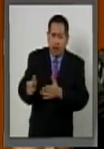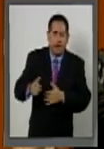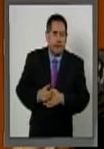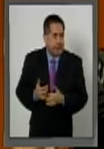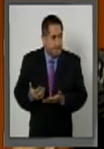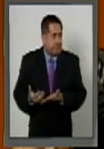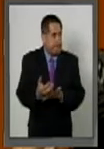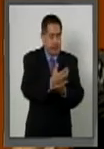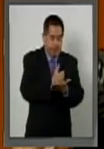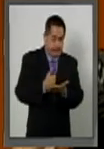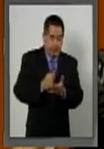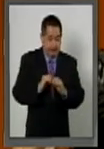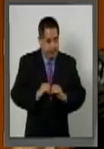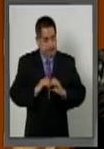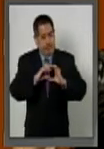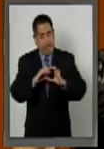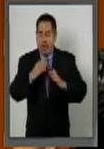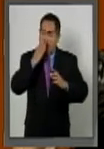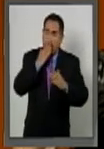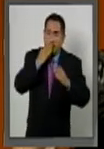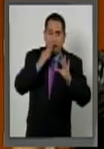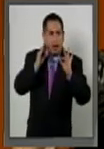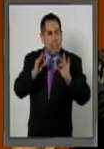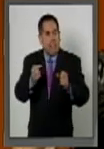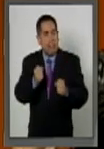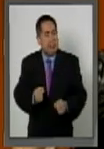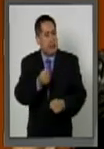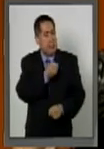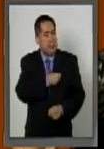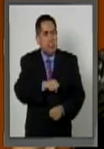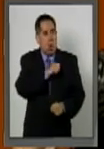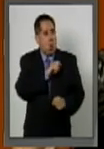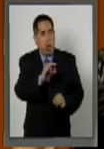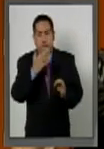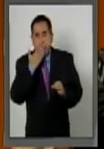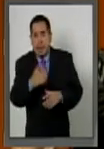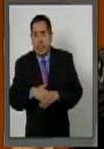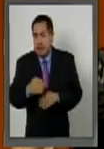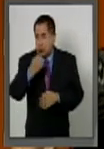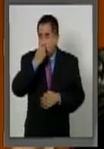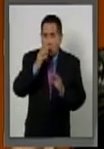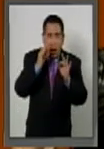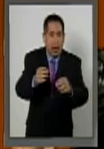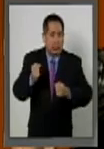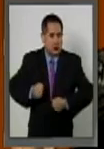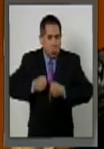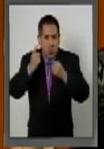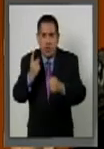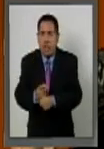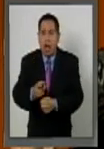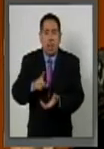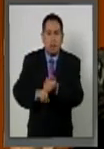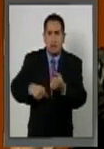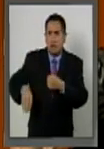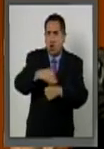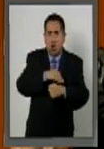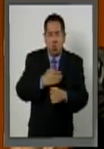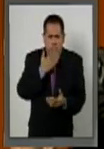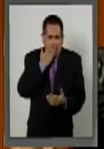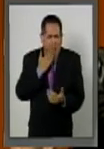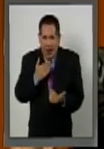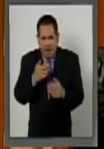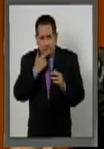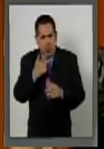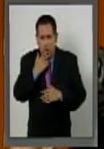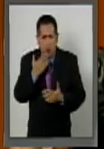ven traducidos en un incremento a los sistemas de salud, mejoramiento a los esquemas de seguridad social o en educación.